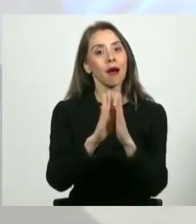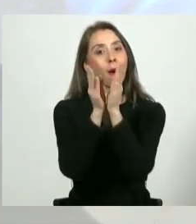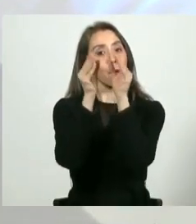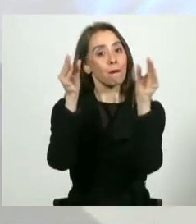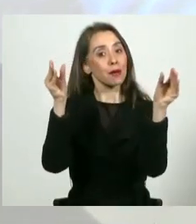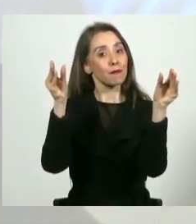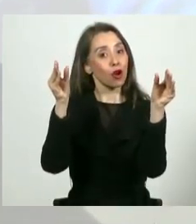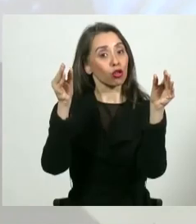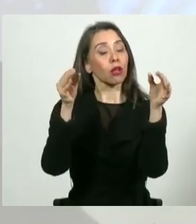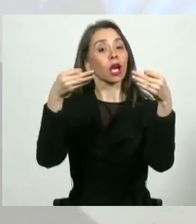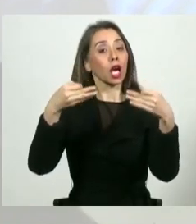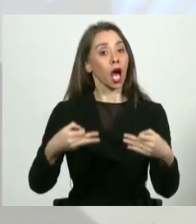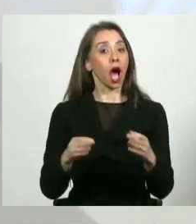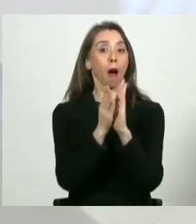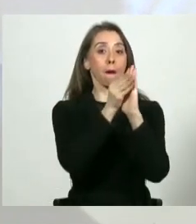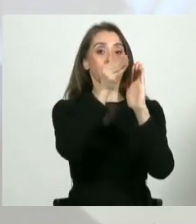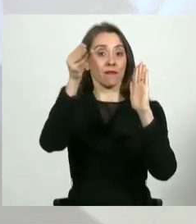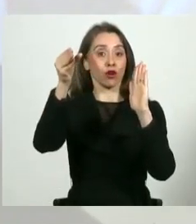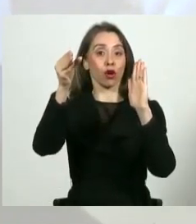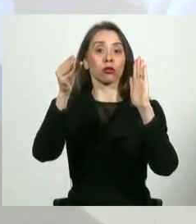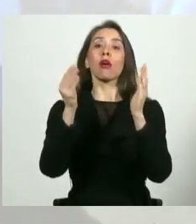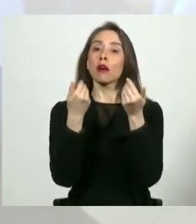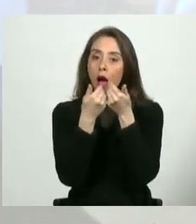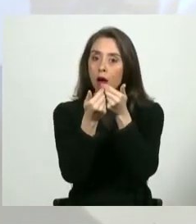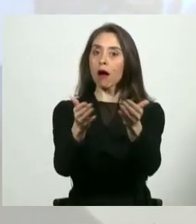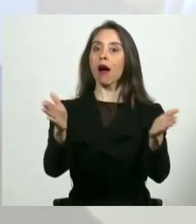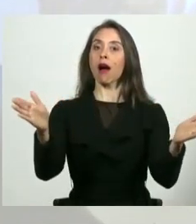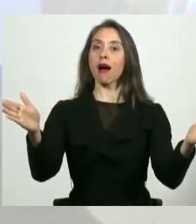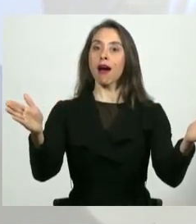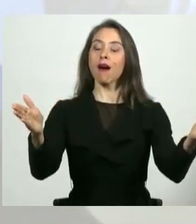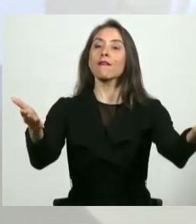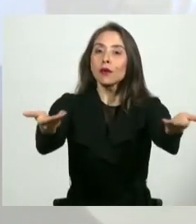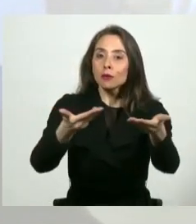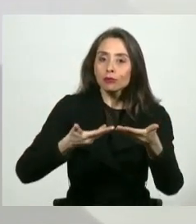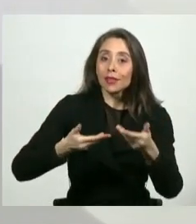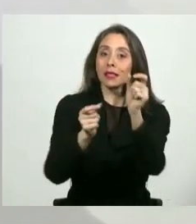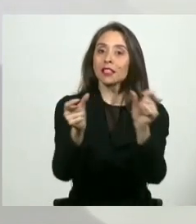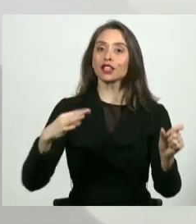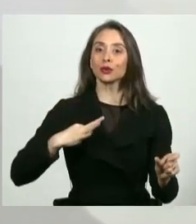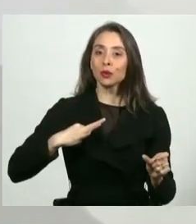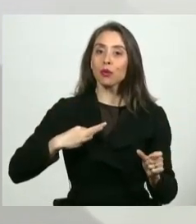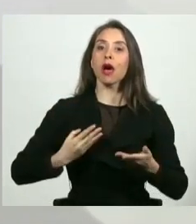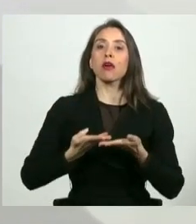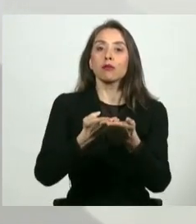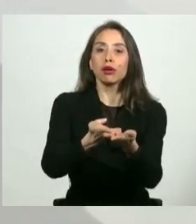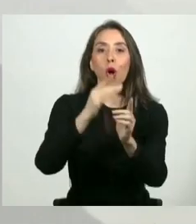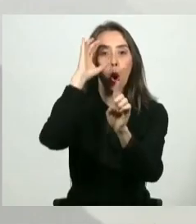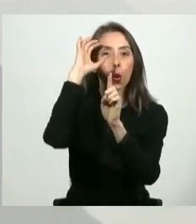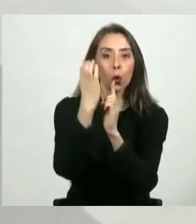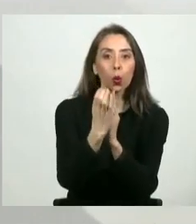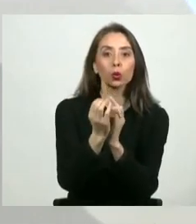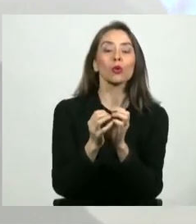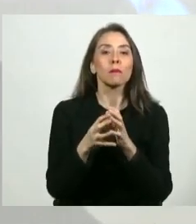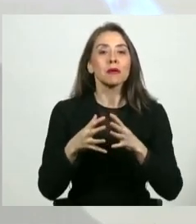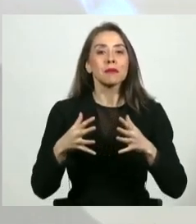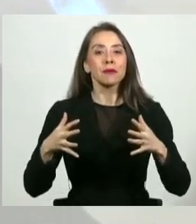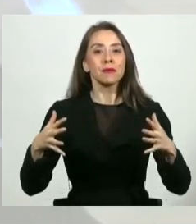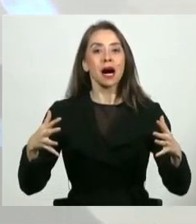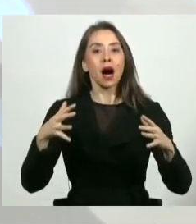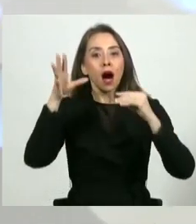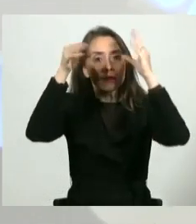biblioteca es una biblioteca con sus puertas abiertas para recibir a los ciudadanos, contribuir a la cultura, extender